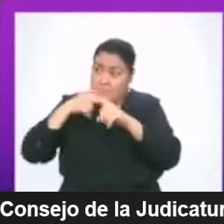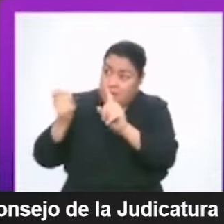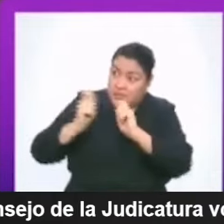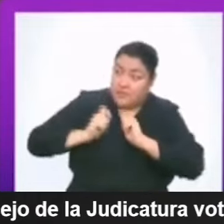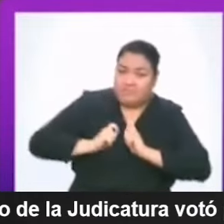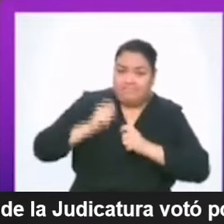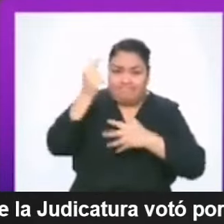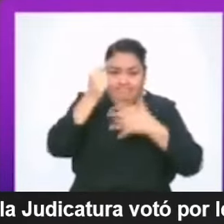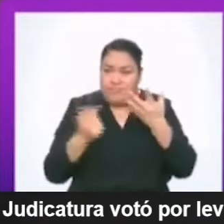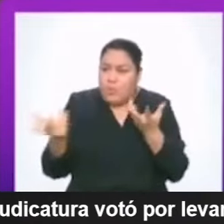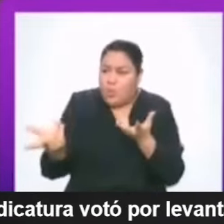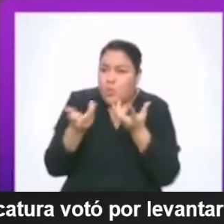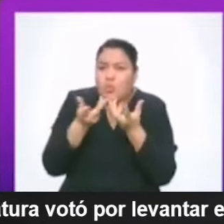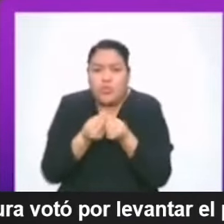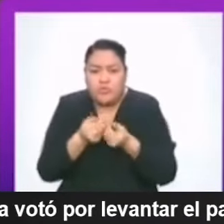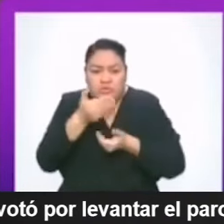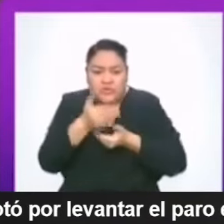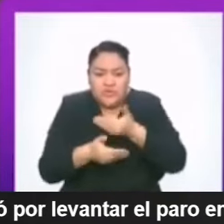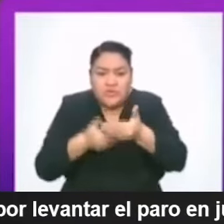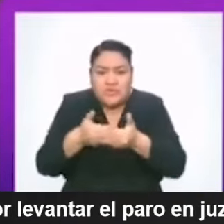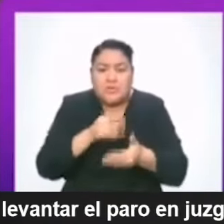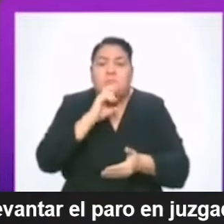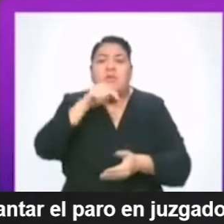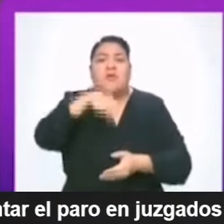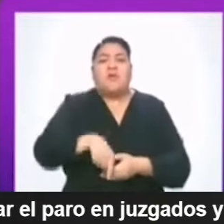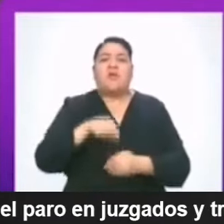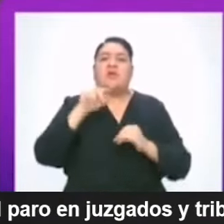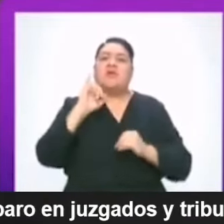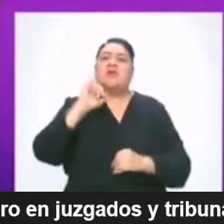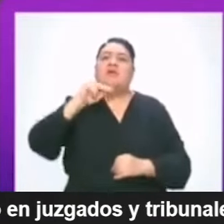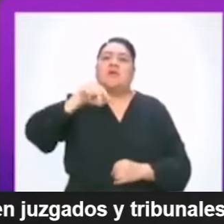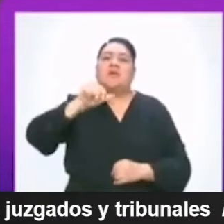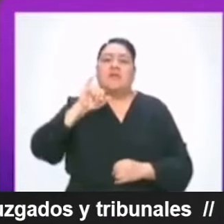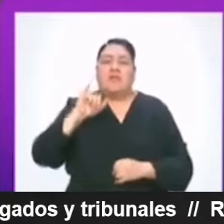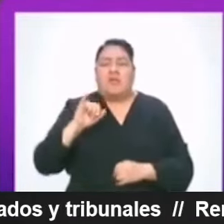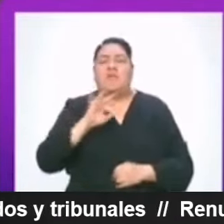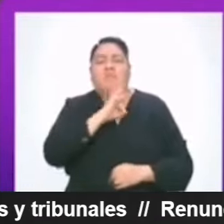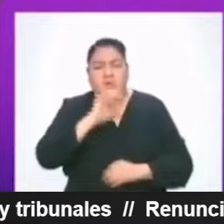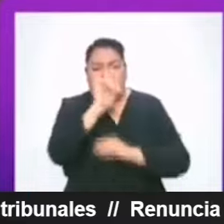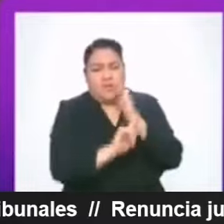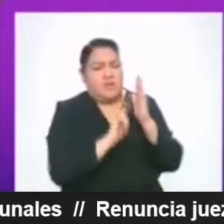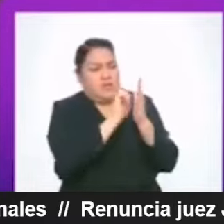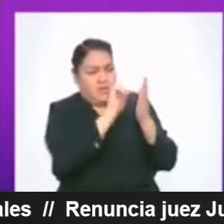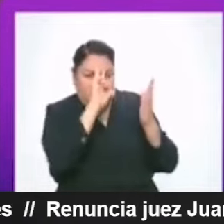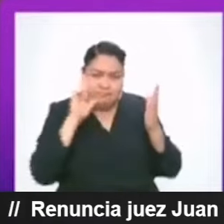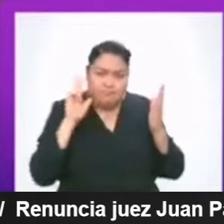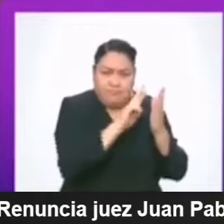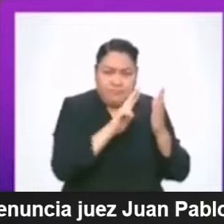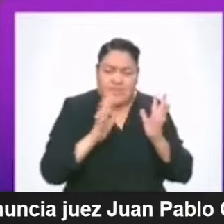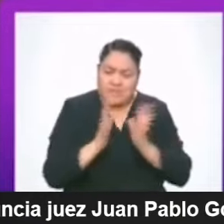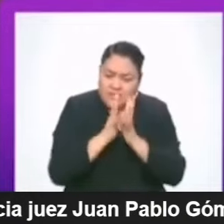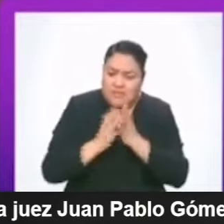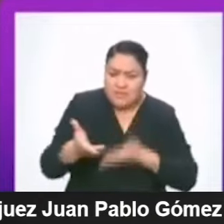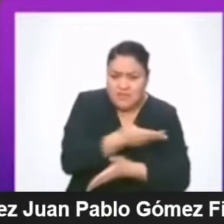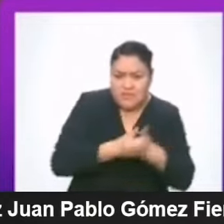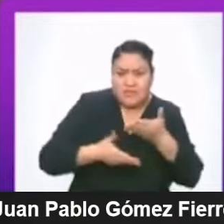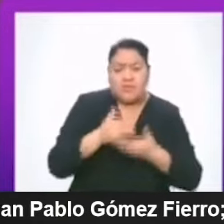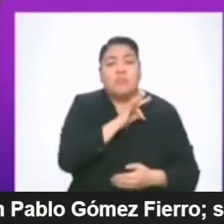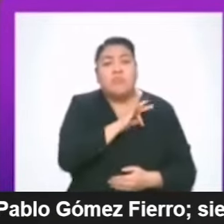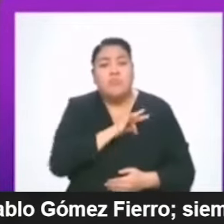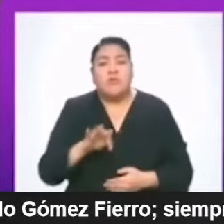común, podamos avanzar en la modernización y el fortalecimiento del Estado mexicano y de las instituciones públicas que, como el